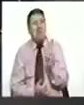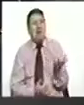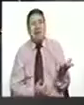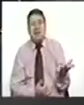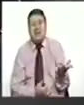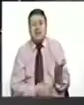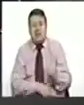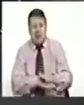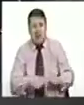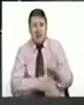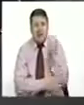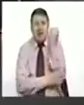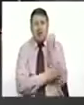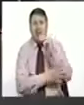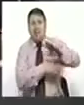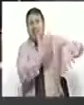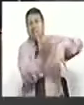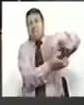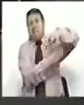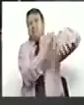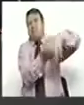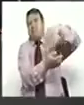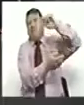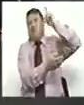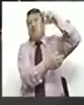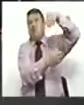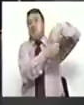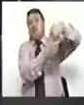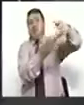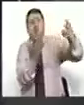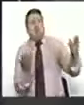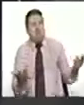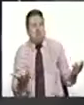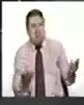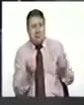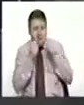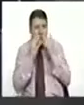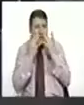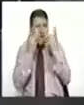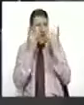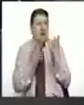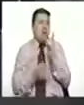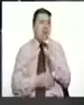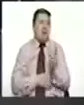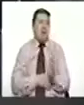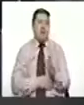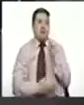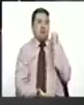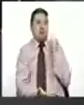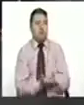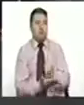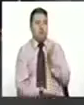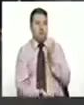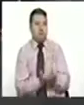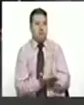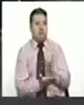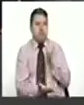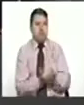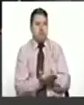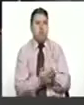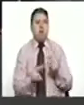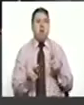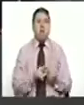una causal de remoción legítima del gobierno, que es la crisis humanitaria impuesta por el gobierno y la...